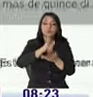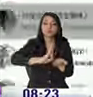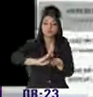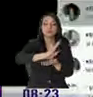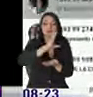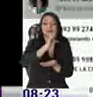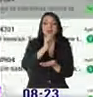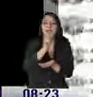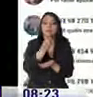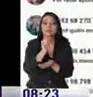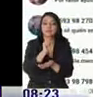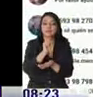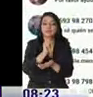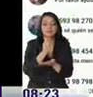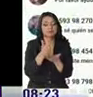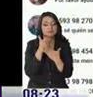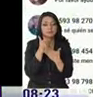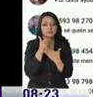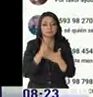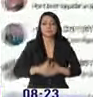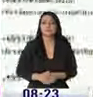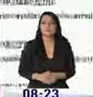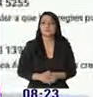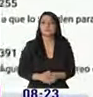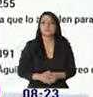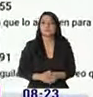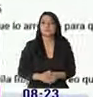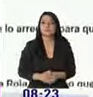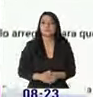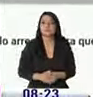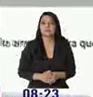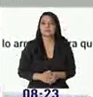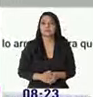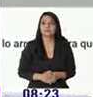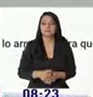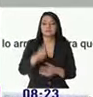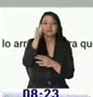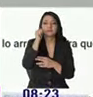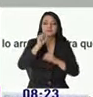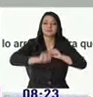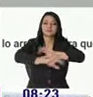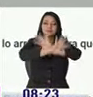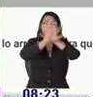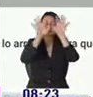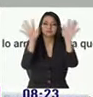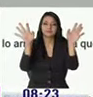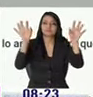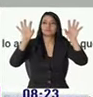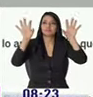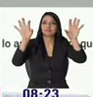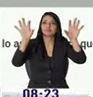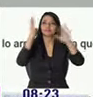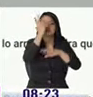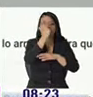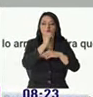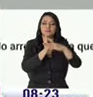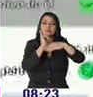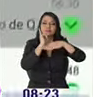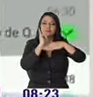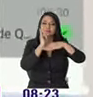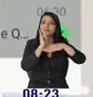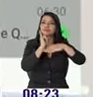Lazo. La ayuda necesaria. Y este fue el amanecer del día de ayer. Vea esto. De la Basílica. Qué lindo, ¿no?